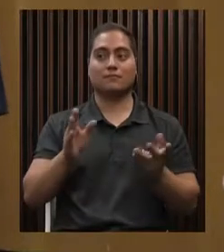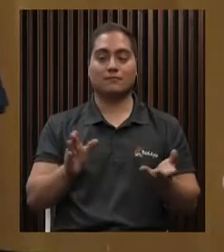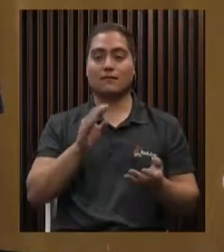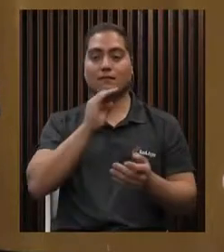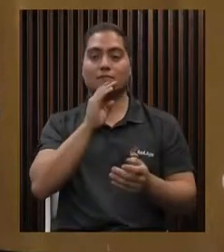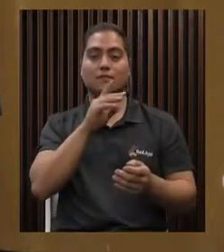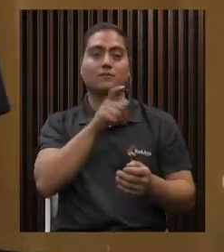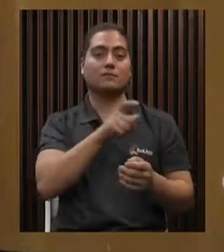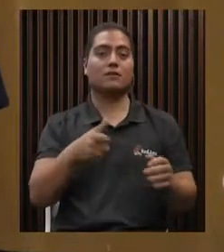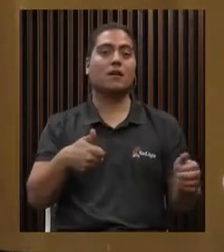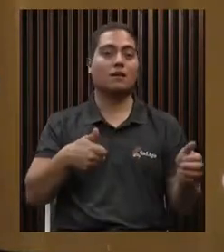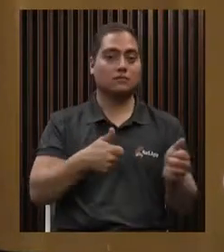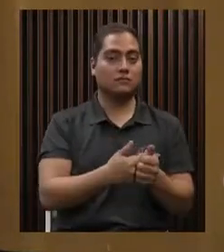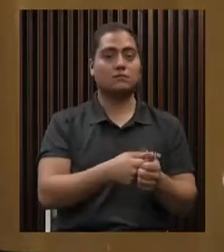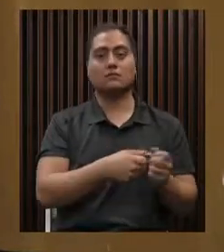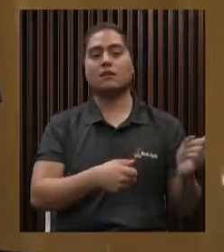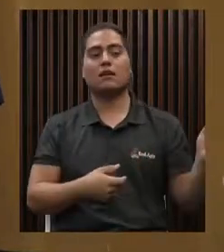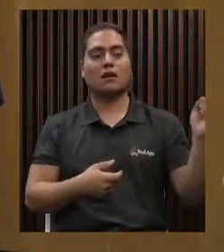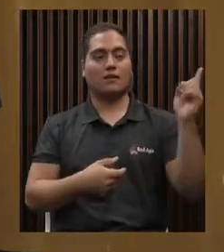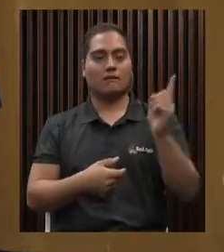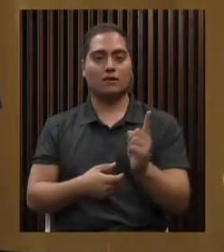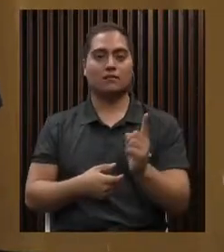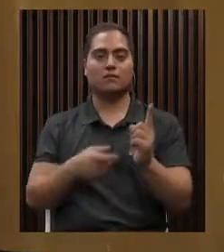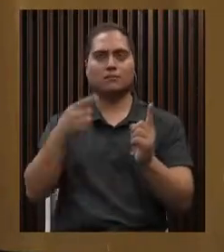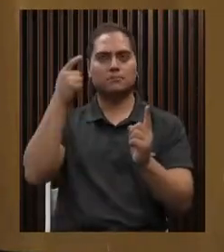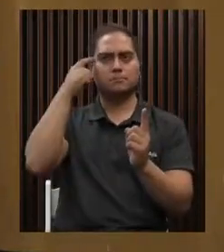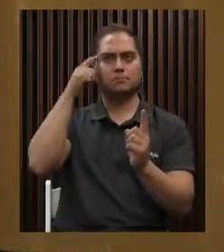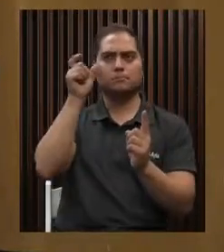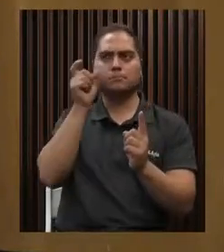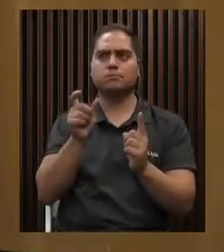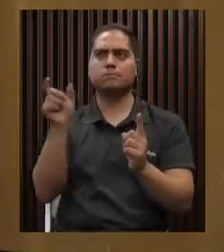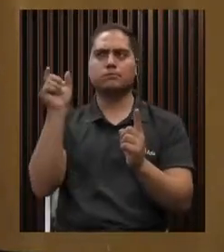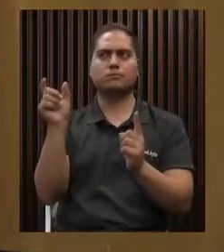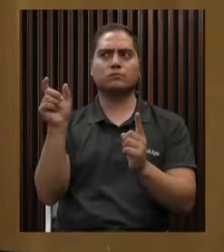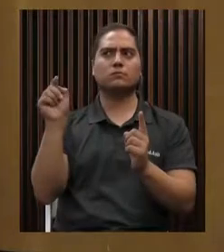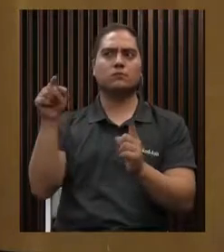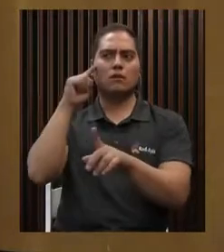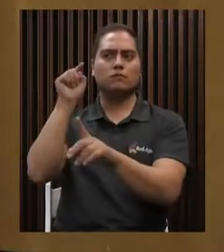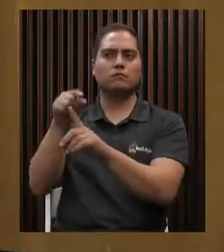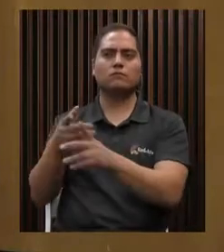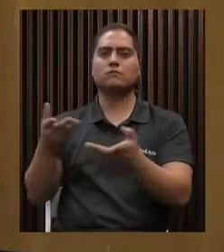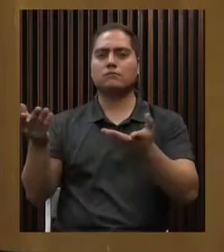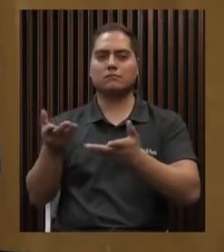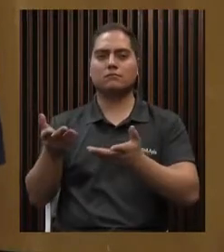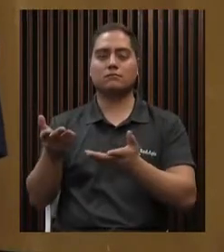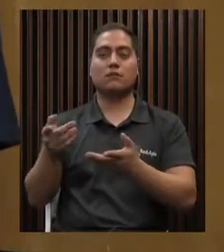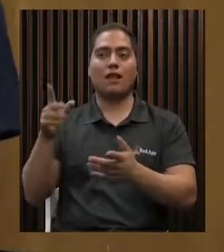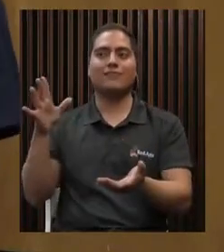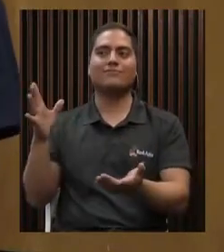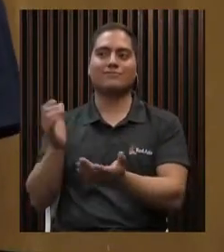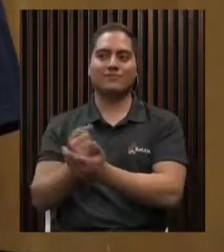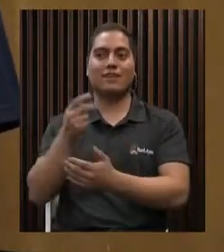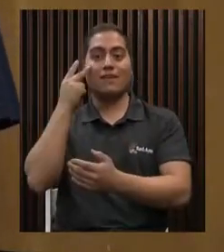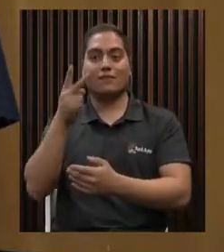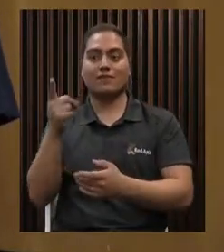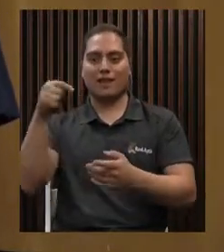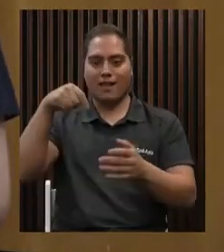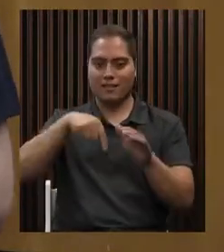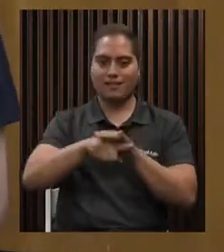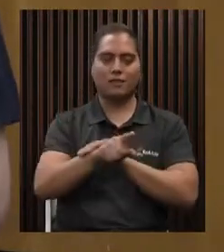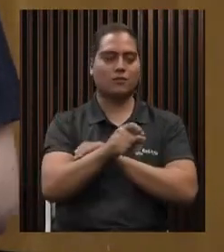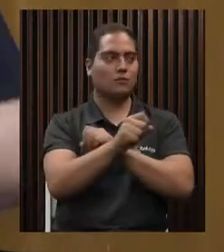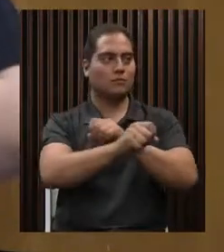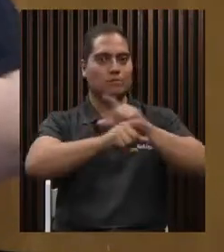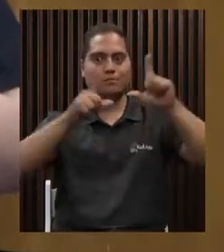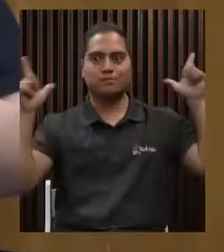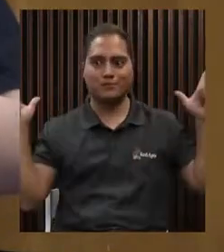venían con preconceptos de que en realidad esto no va a funcionar con mis estudiantes. Y luego se dieron cuenta que había un mundo multisensorial que los sorprendió